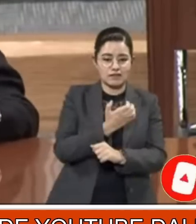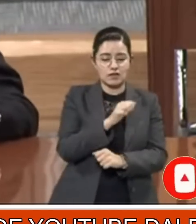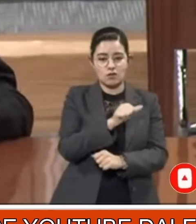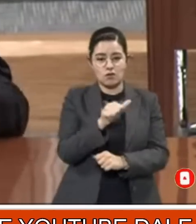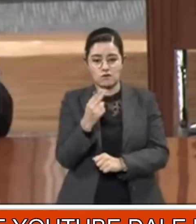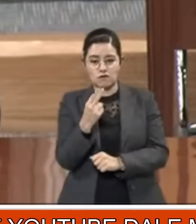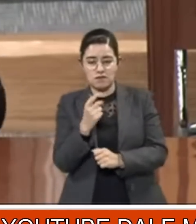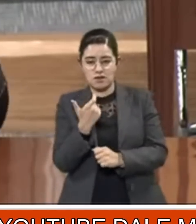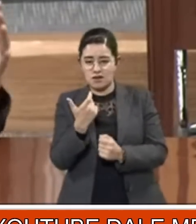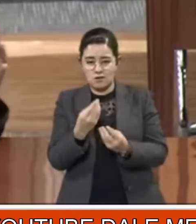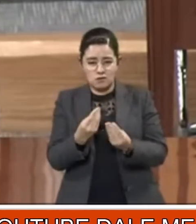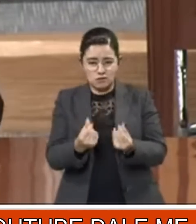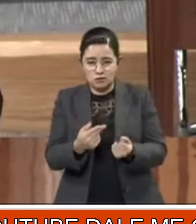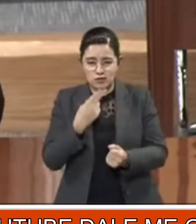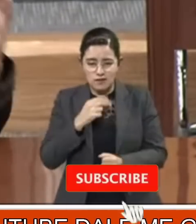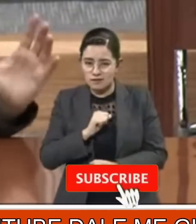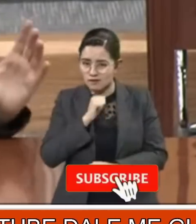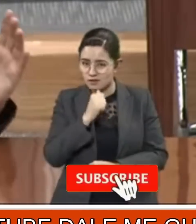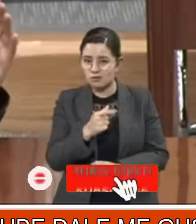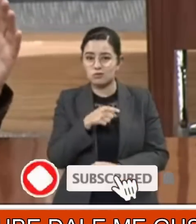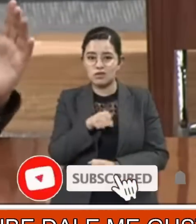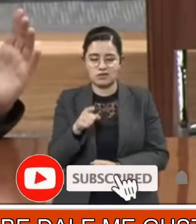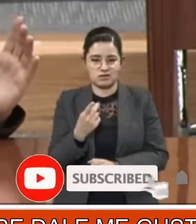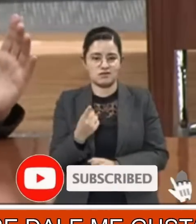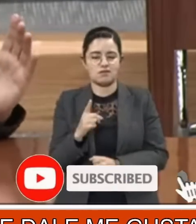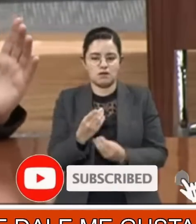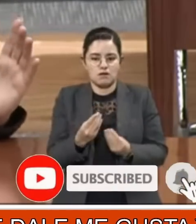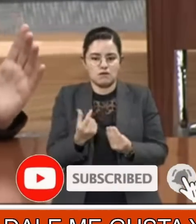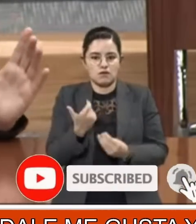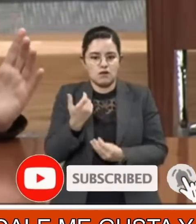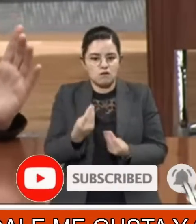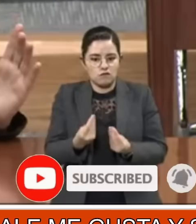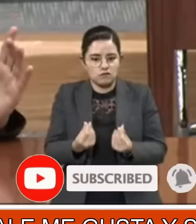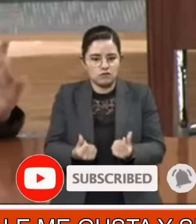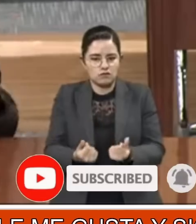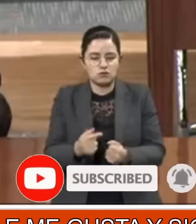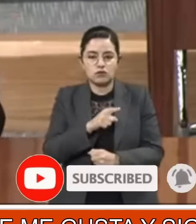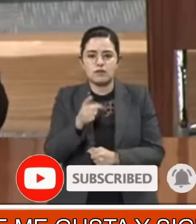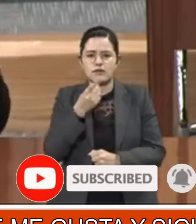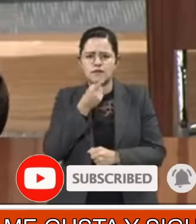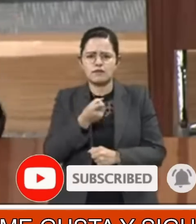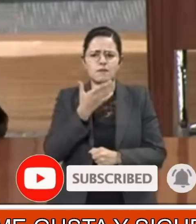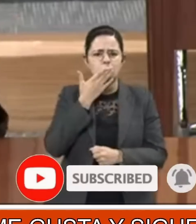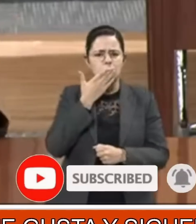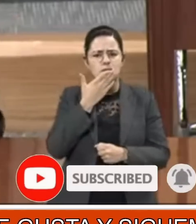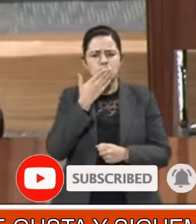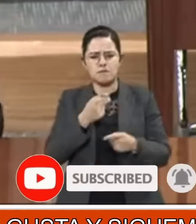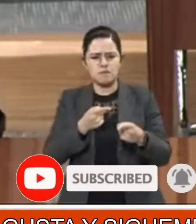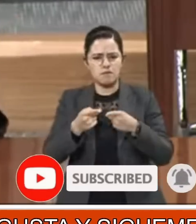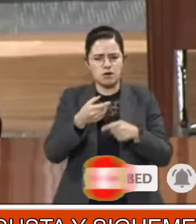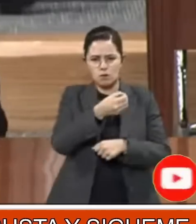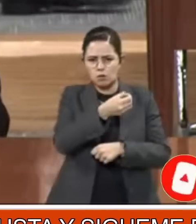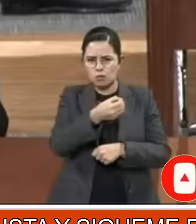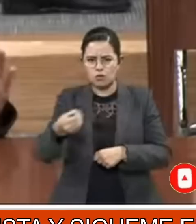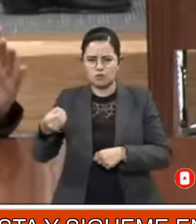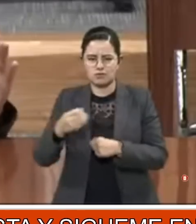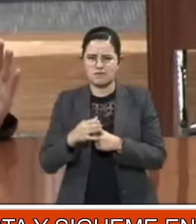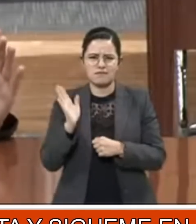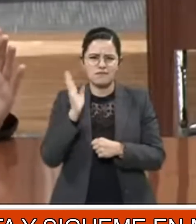este instituto que ganan más que el presidente de la República. Desde el 2014 hasta la fecha han